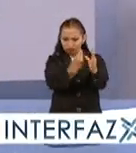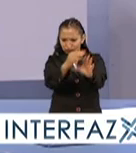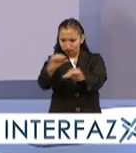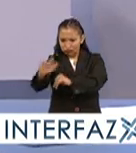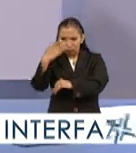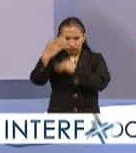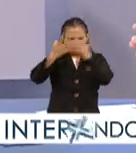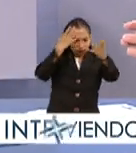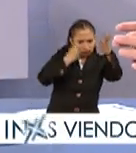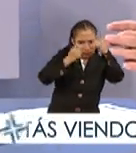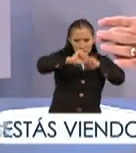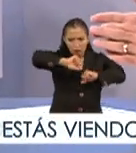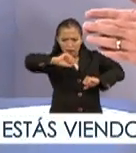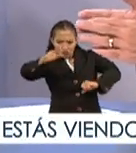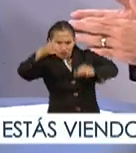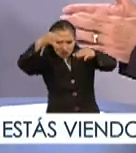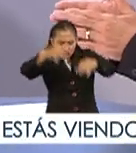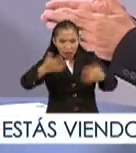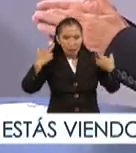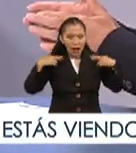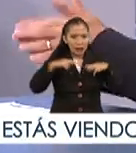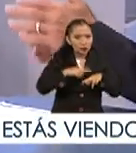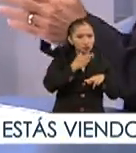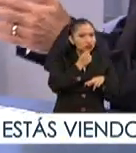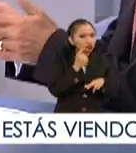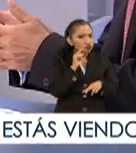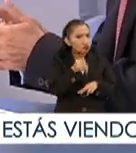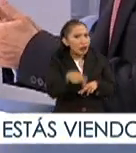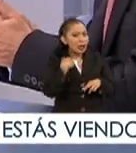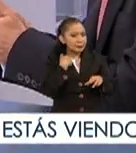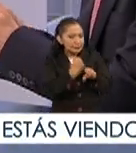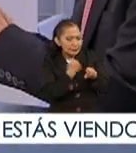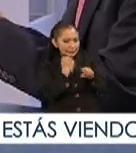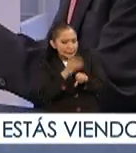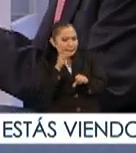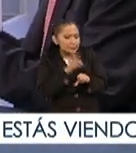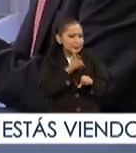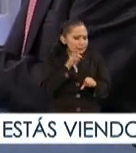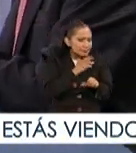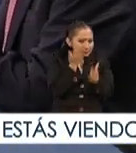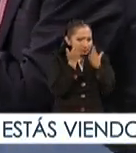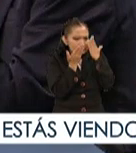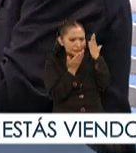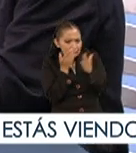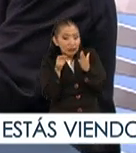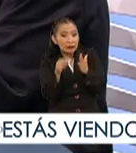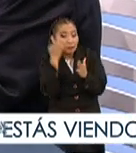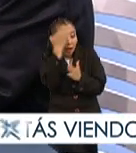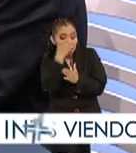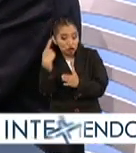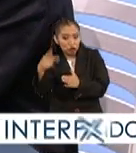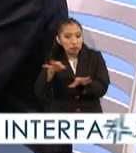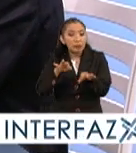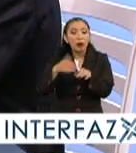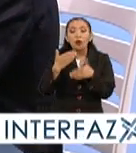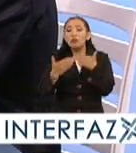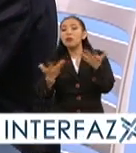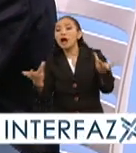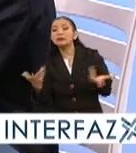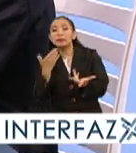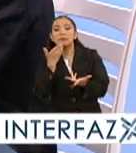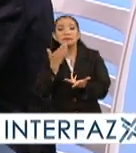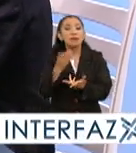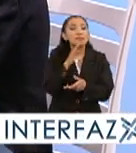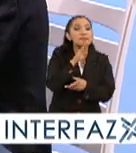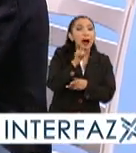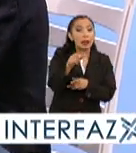capacitación, el desarrollo profesional de las maestras y los maestros, el entrenamiento y al mismo tiempo la evaluación de su desempeño, que es muy